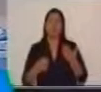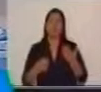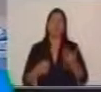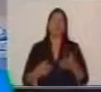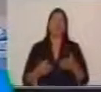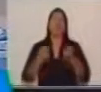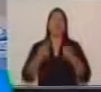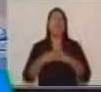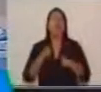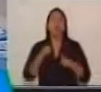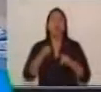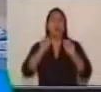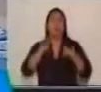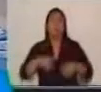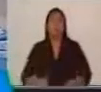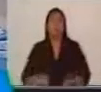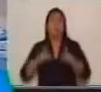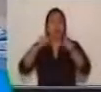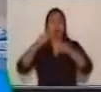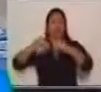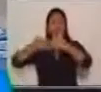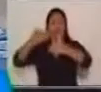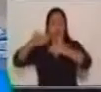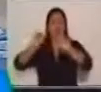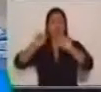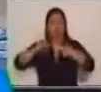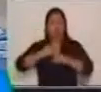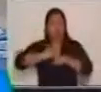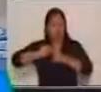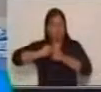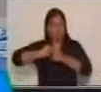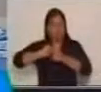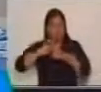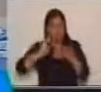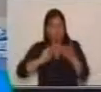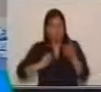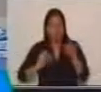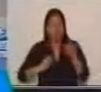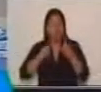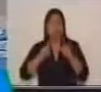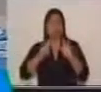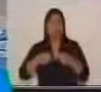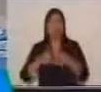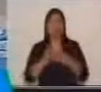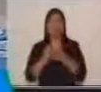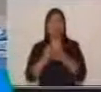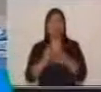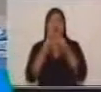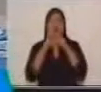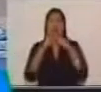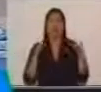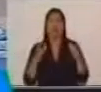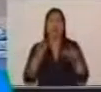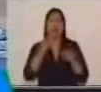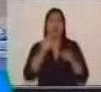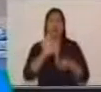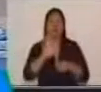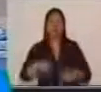al tiempo. Así que los invito a cada uno de ustedes para que pueda aplicar esta habilidad lingüística en sus